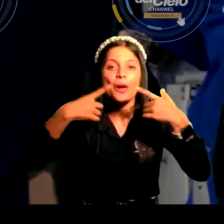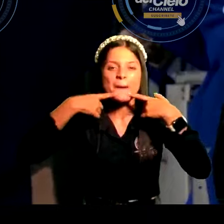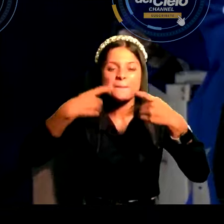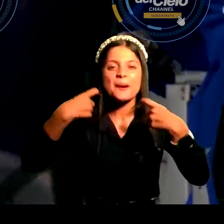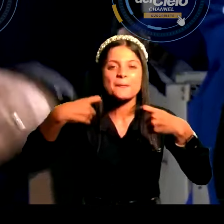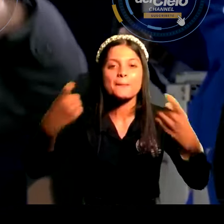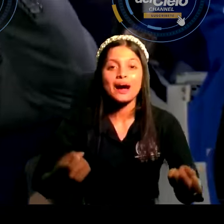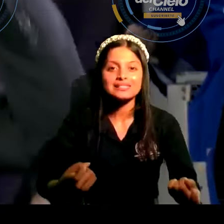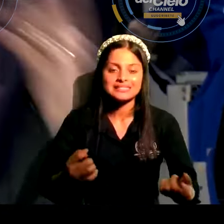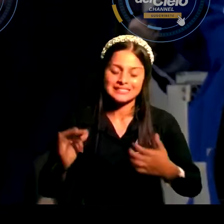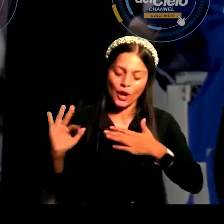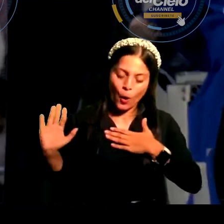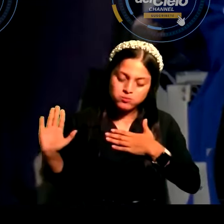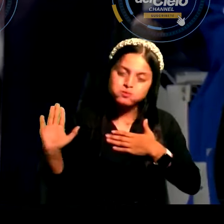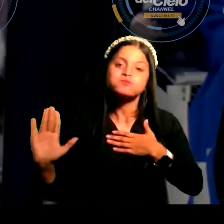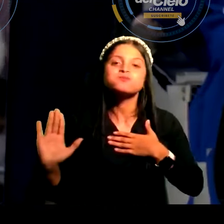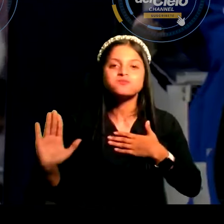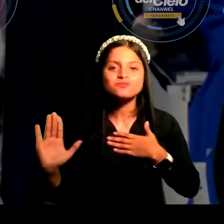propiciación,